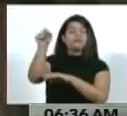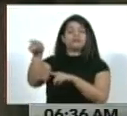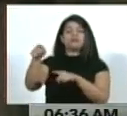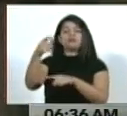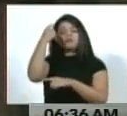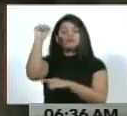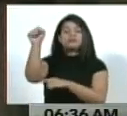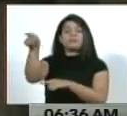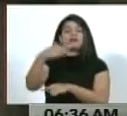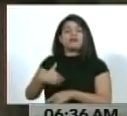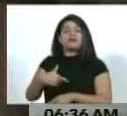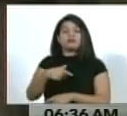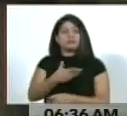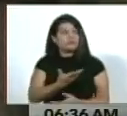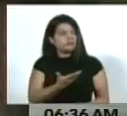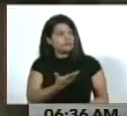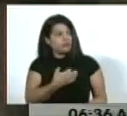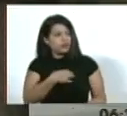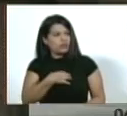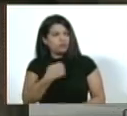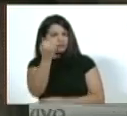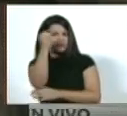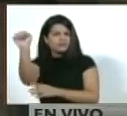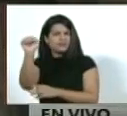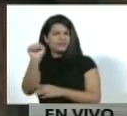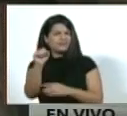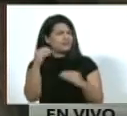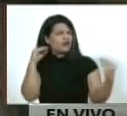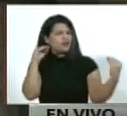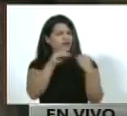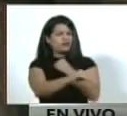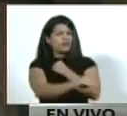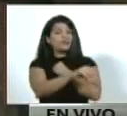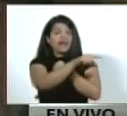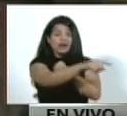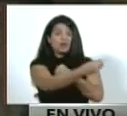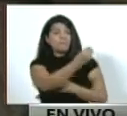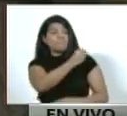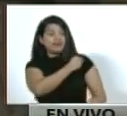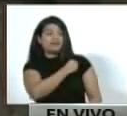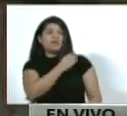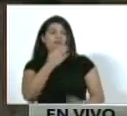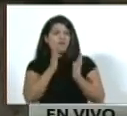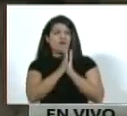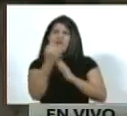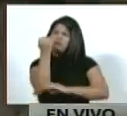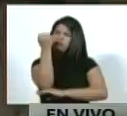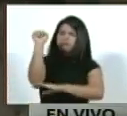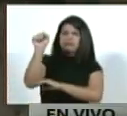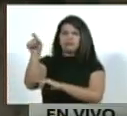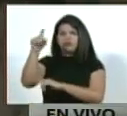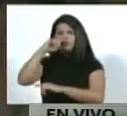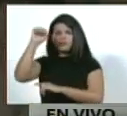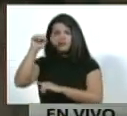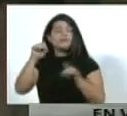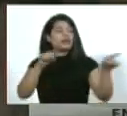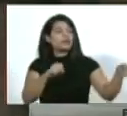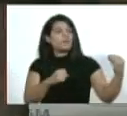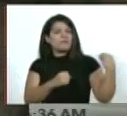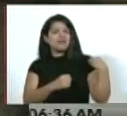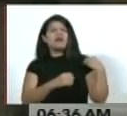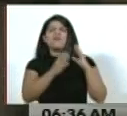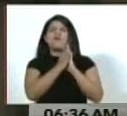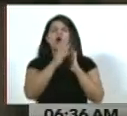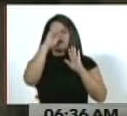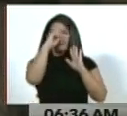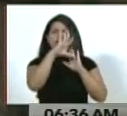jefe? Es sumamente contradictorio pedir a la Fuerza Armada que cumpla con la Constitución y que desconozca a su